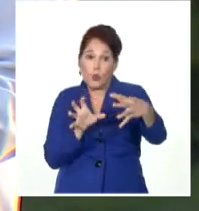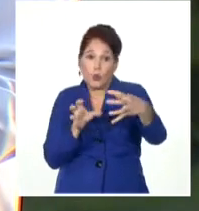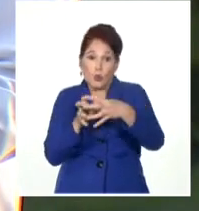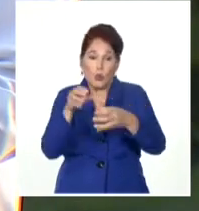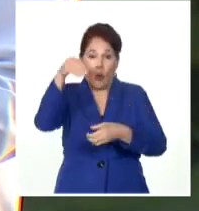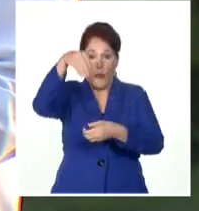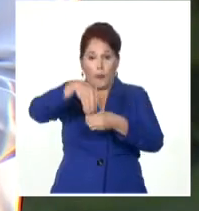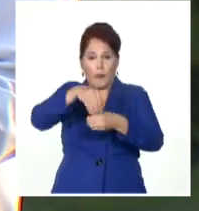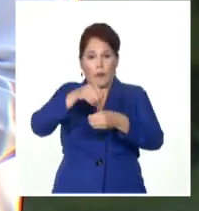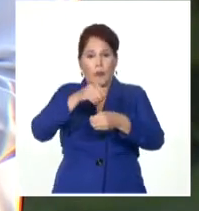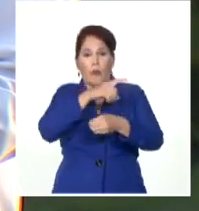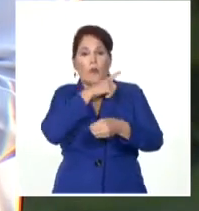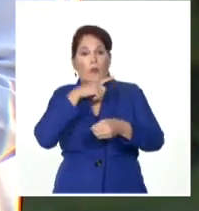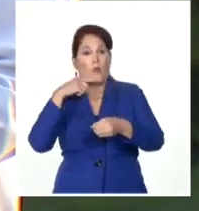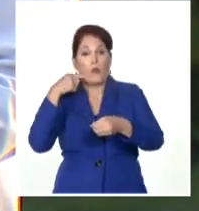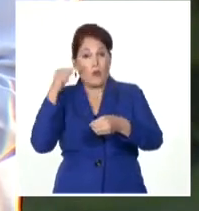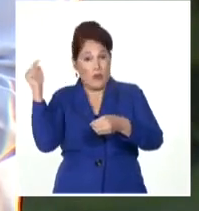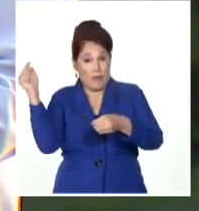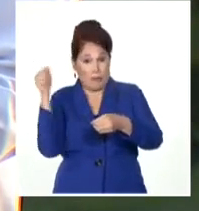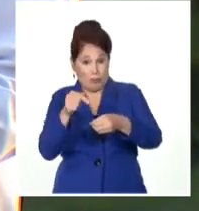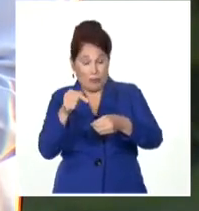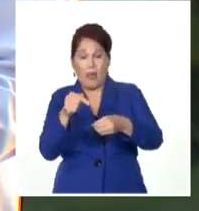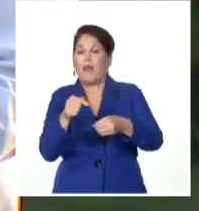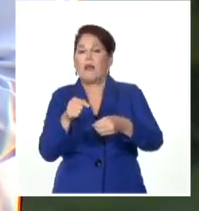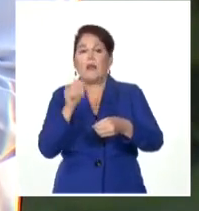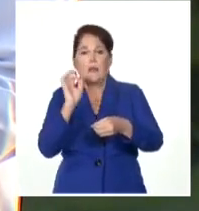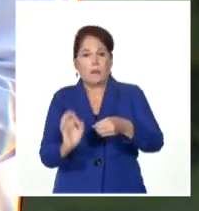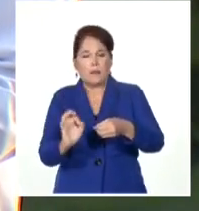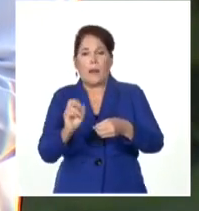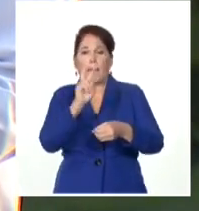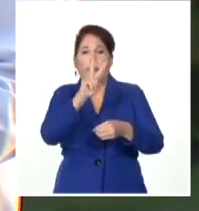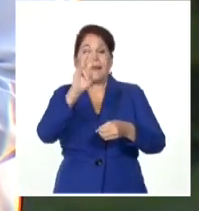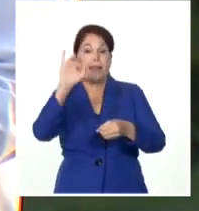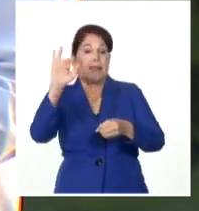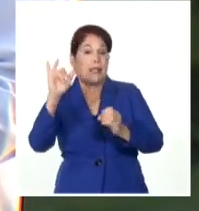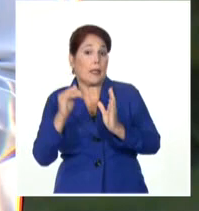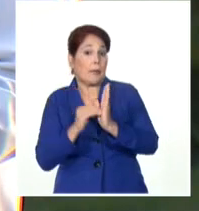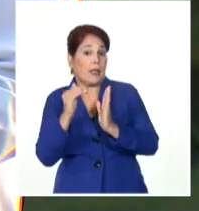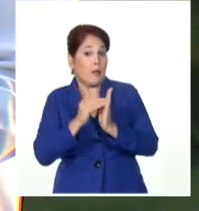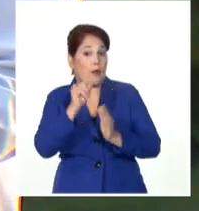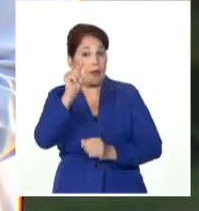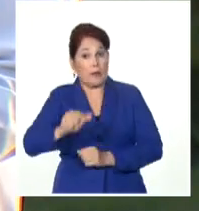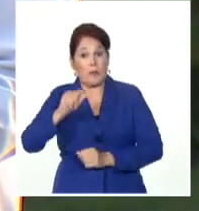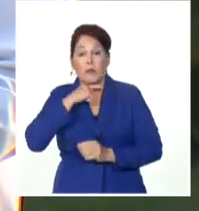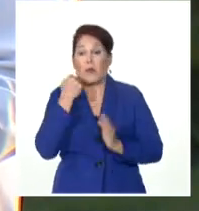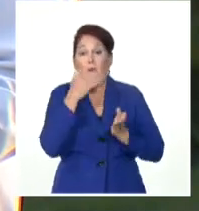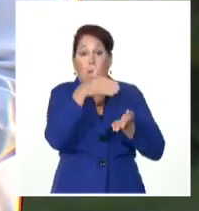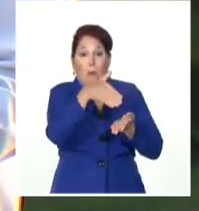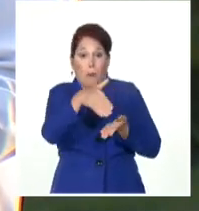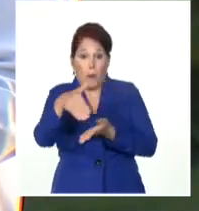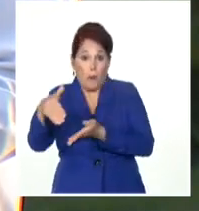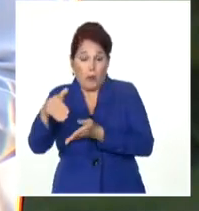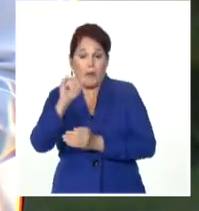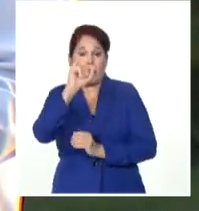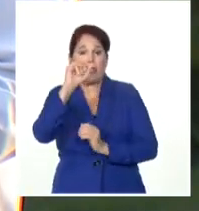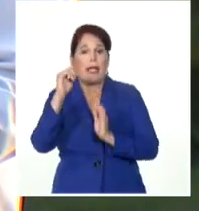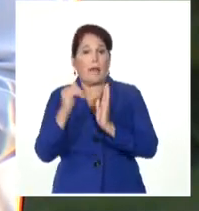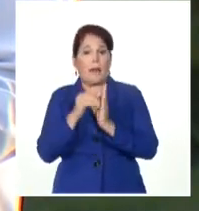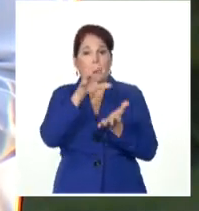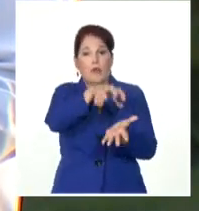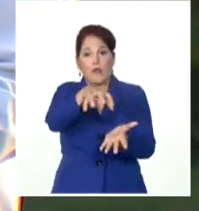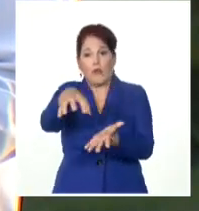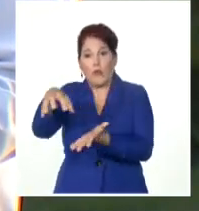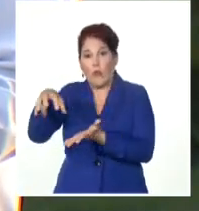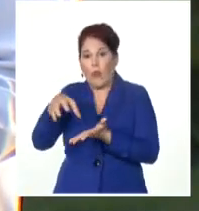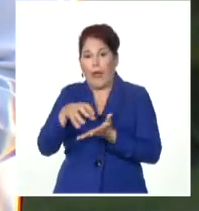de Repúblicas Socialistas Soviéticas, al precio de más de 27 millones de vidas, 60.000 ciudades y